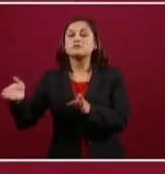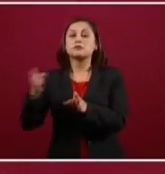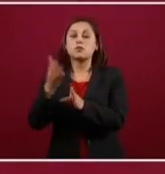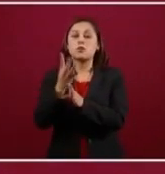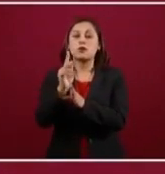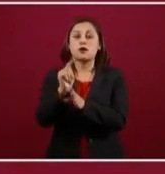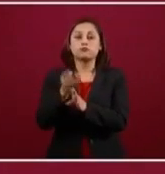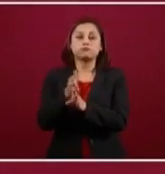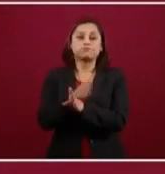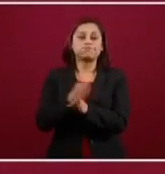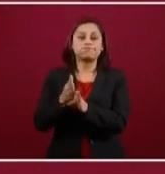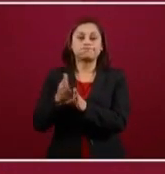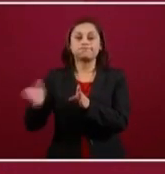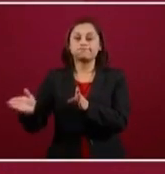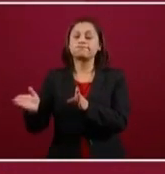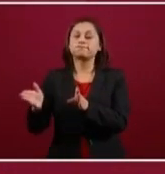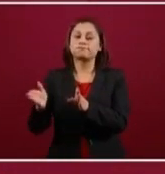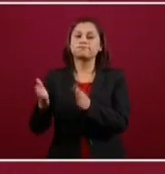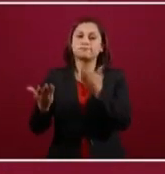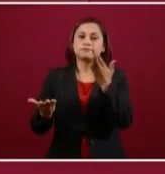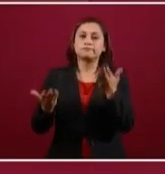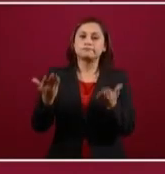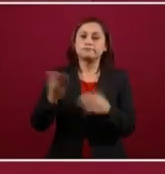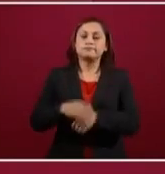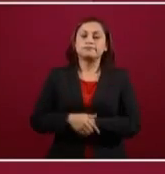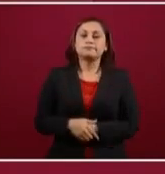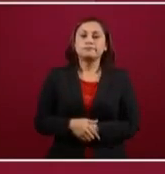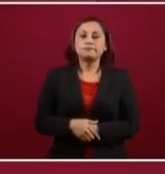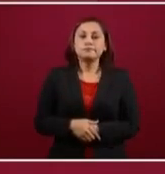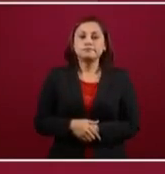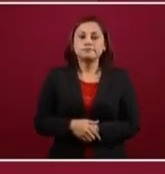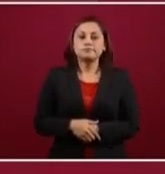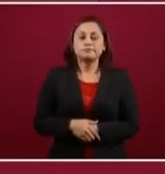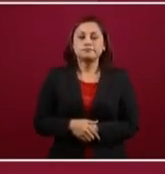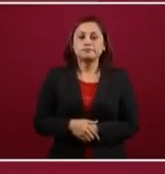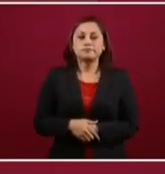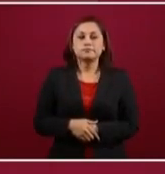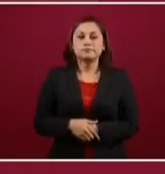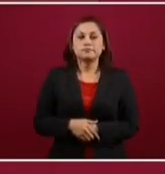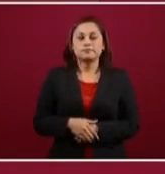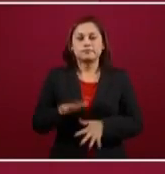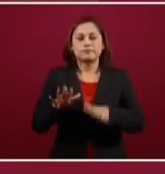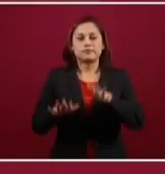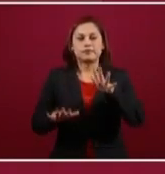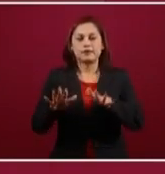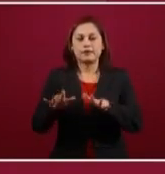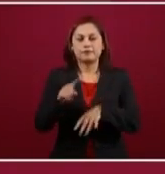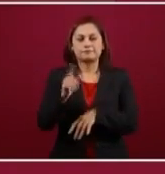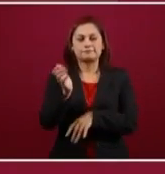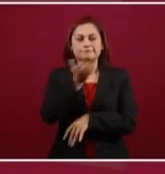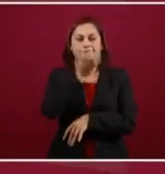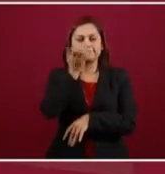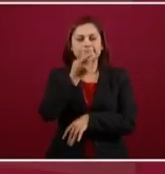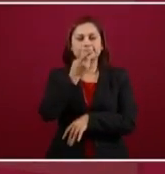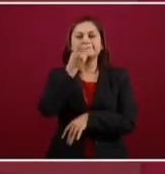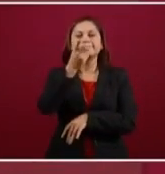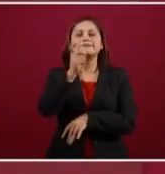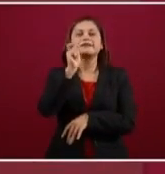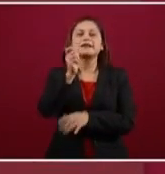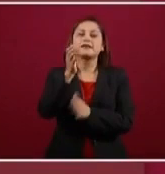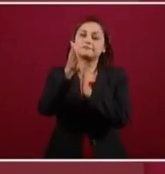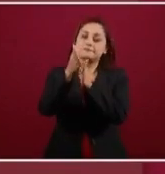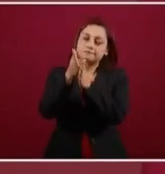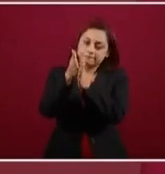se dice con frecuencia, como lugar común, un